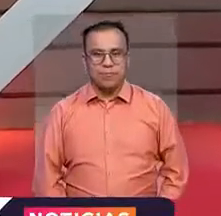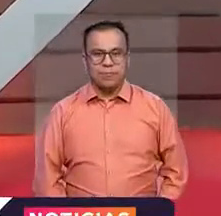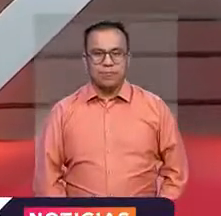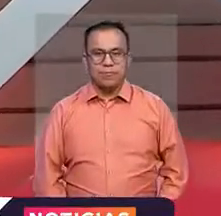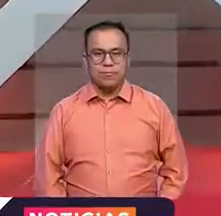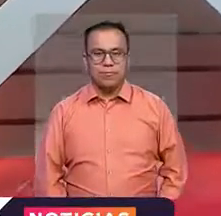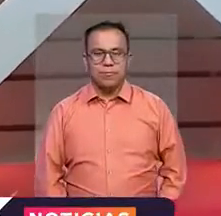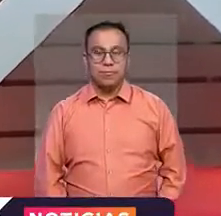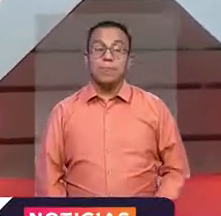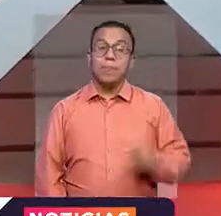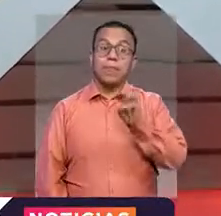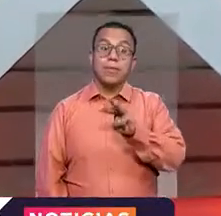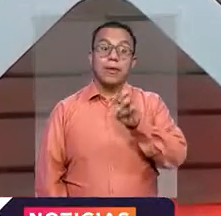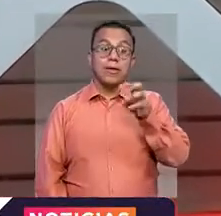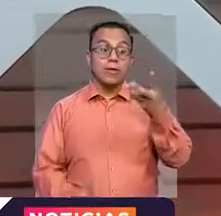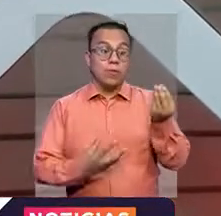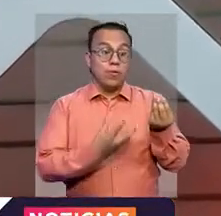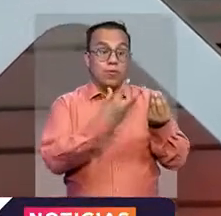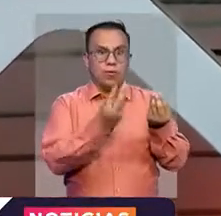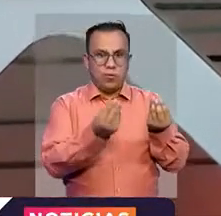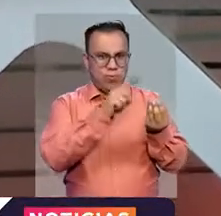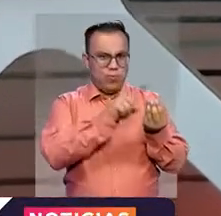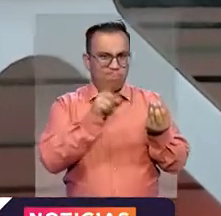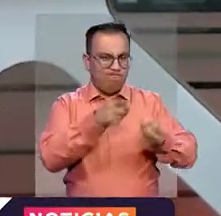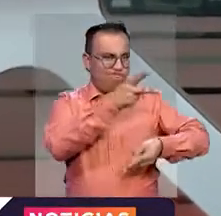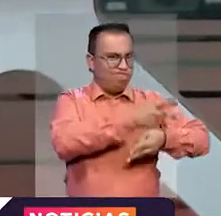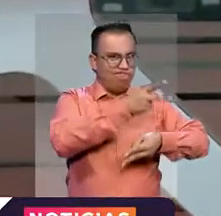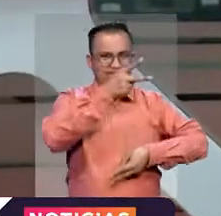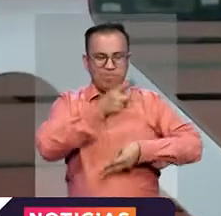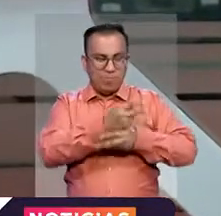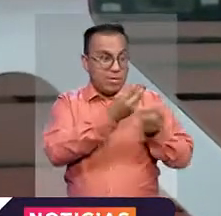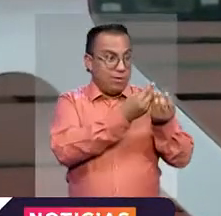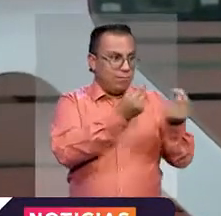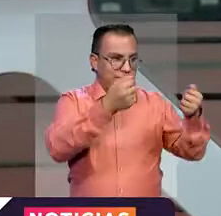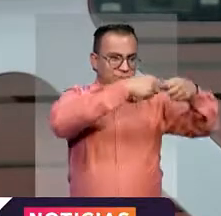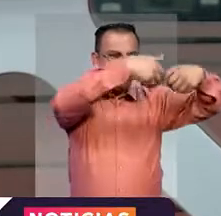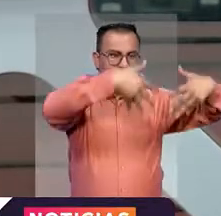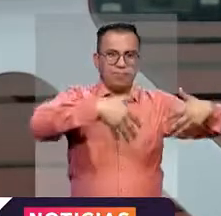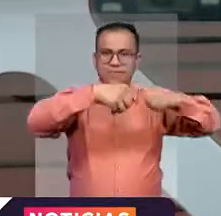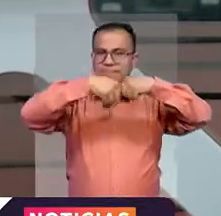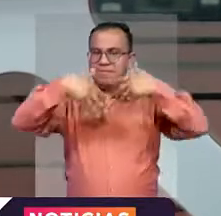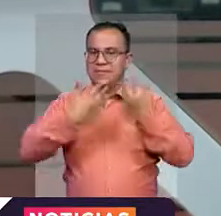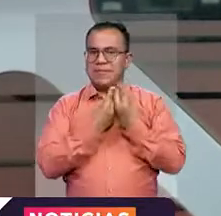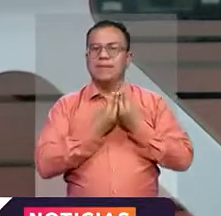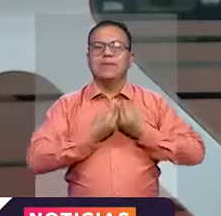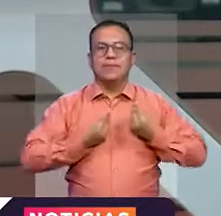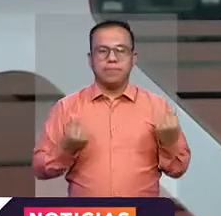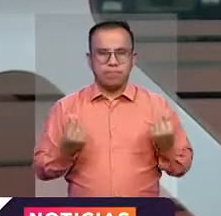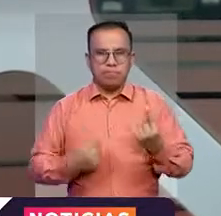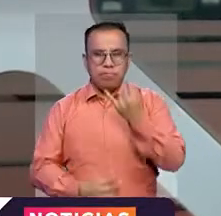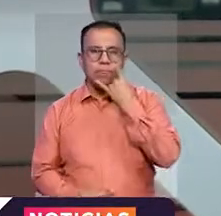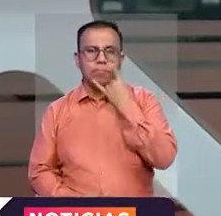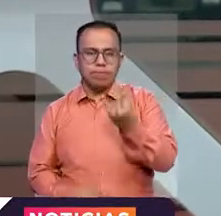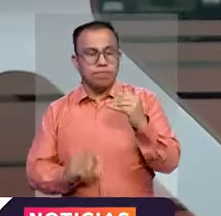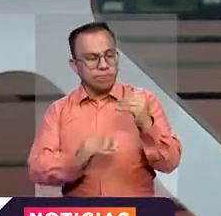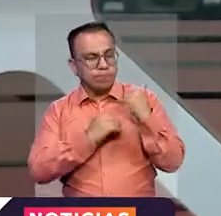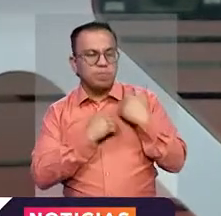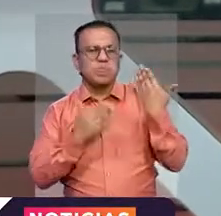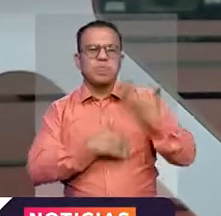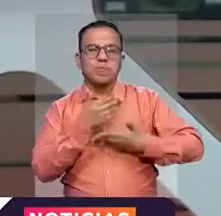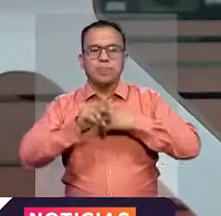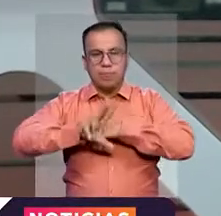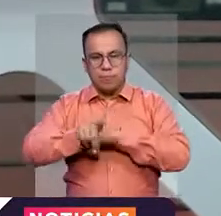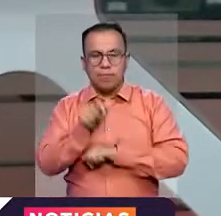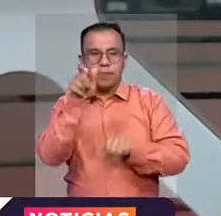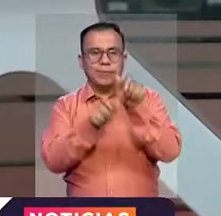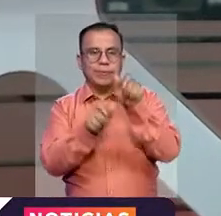Calibre 38 y Los Norteños son las bandas delincuenciales desarticuladas recientemente por las autoridades. Sus integrantes son responsables de hurto a